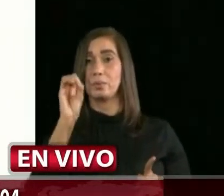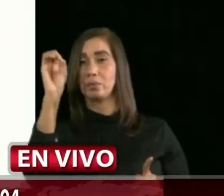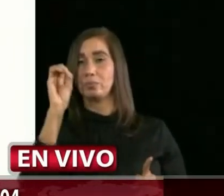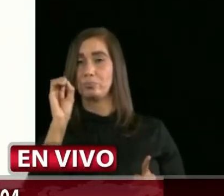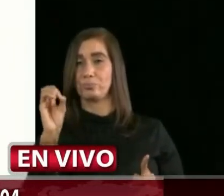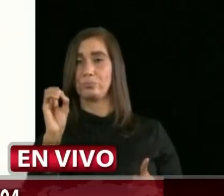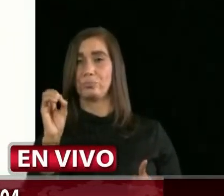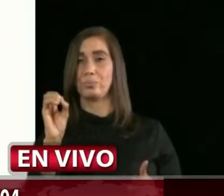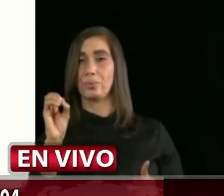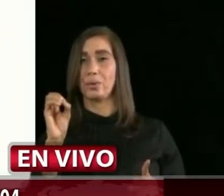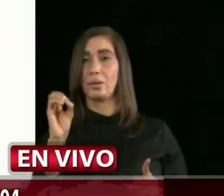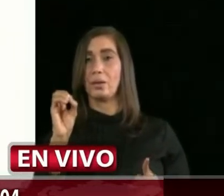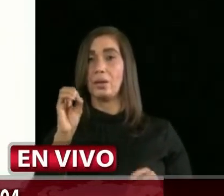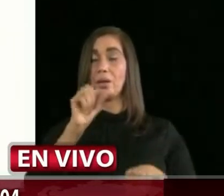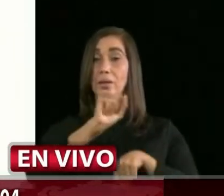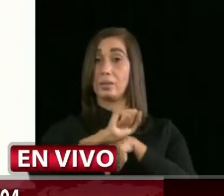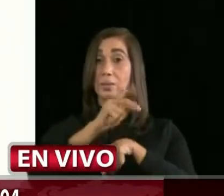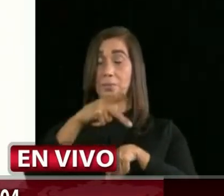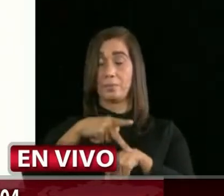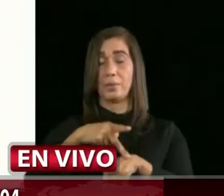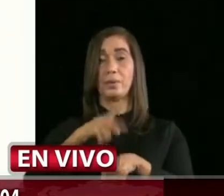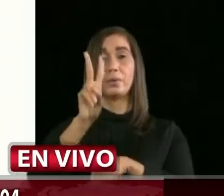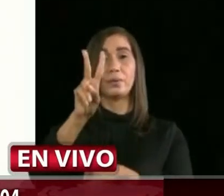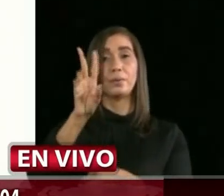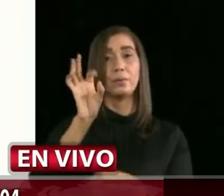3.50%. San Pedro de Macorís,